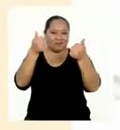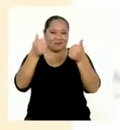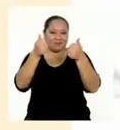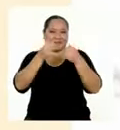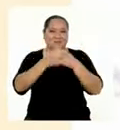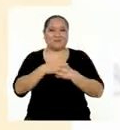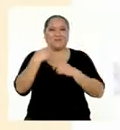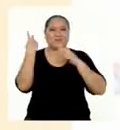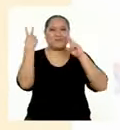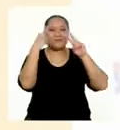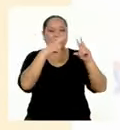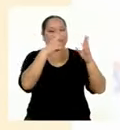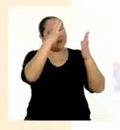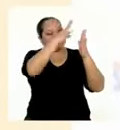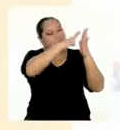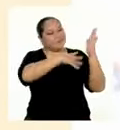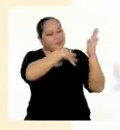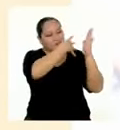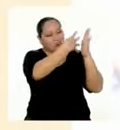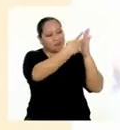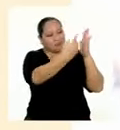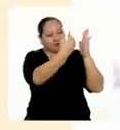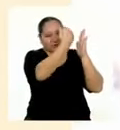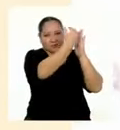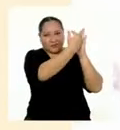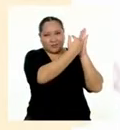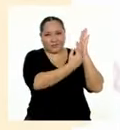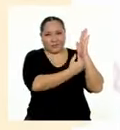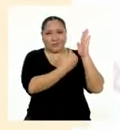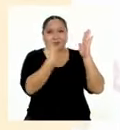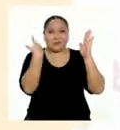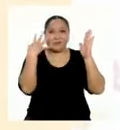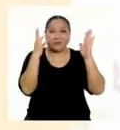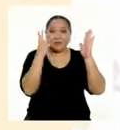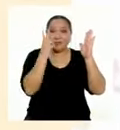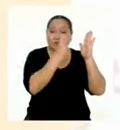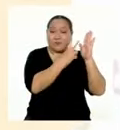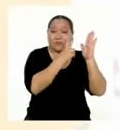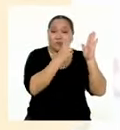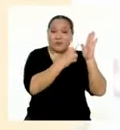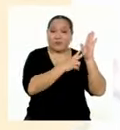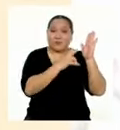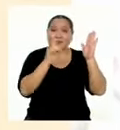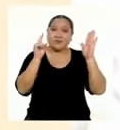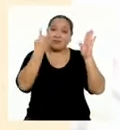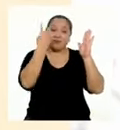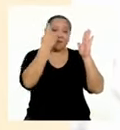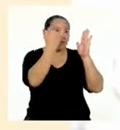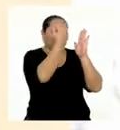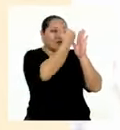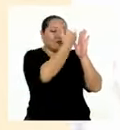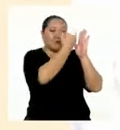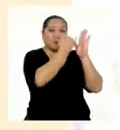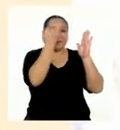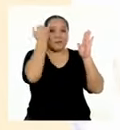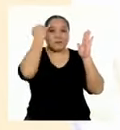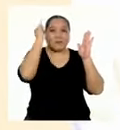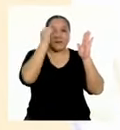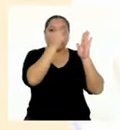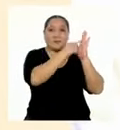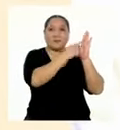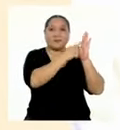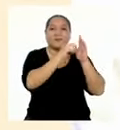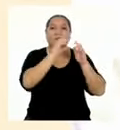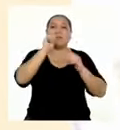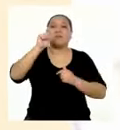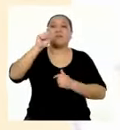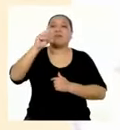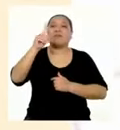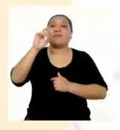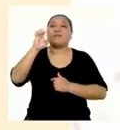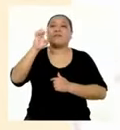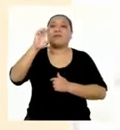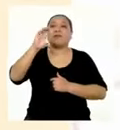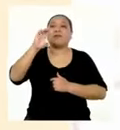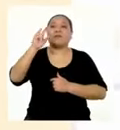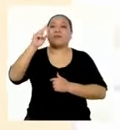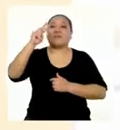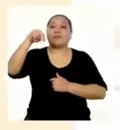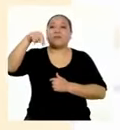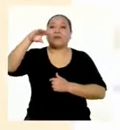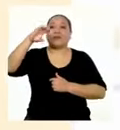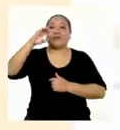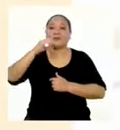¡Magnífico! Veamos este cuadro. Como vimos, nuestro primer criterio es la adecuación y